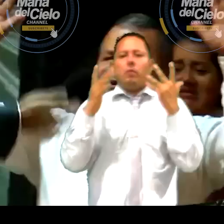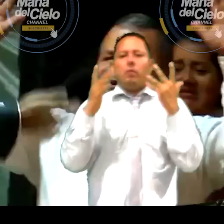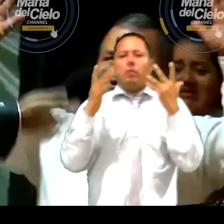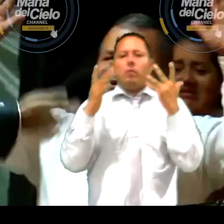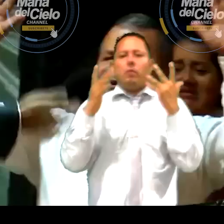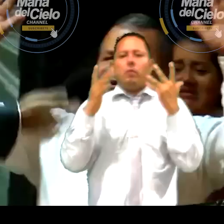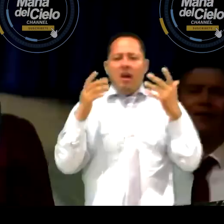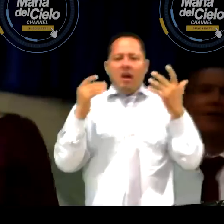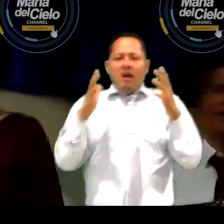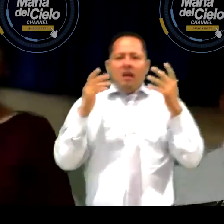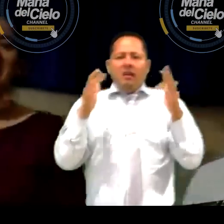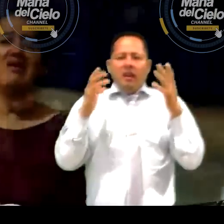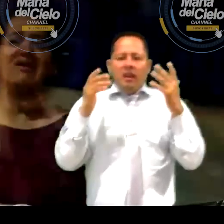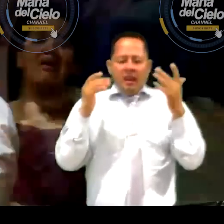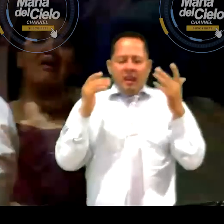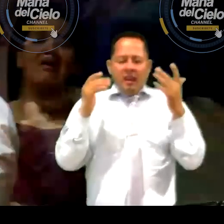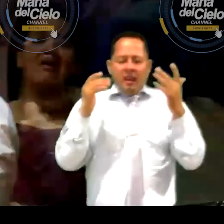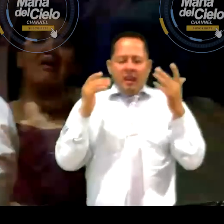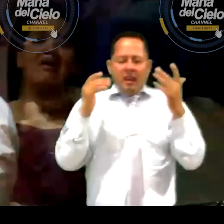Sí, sí.